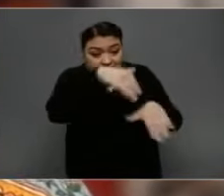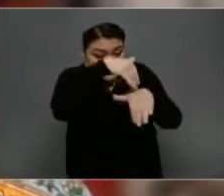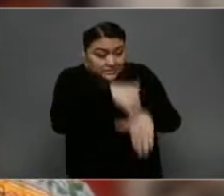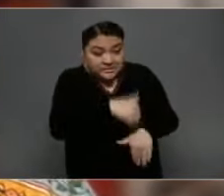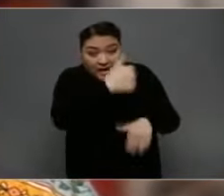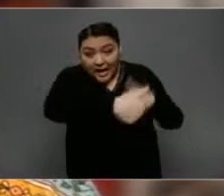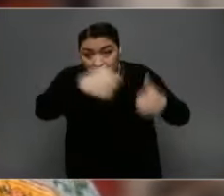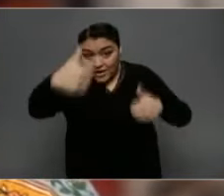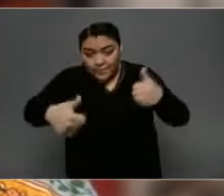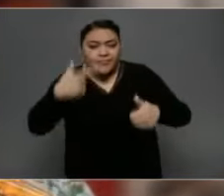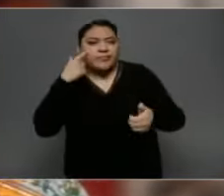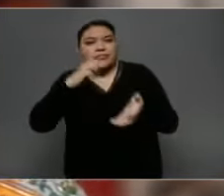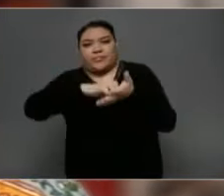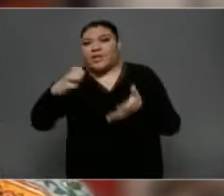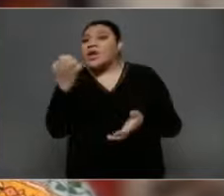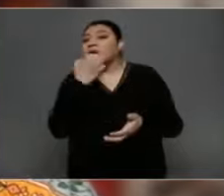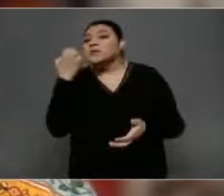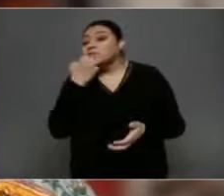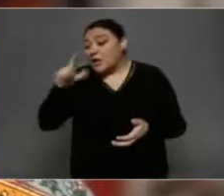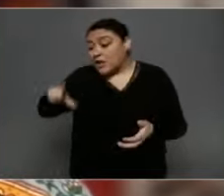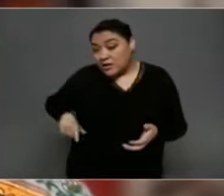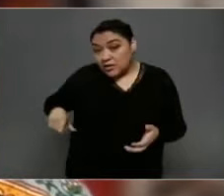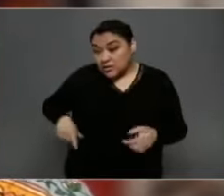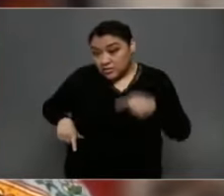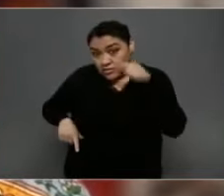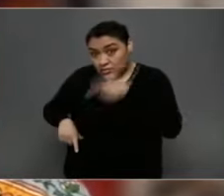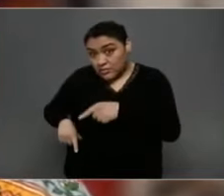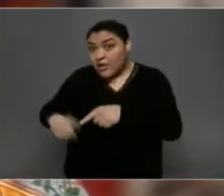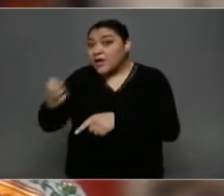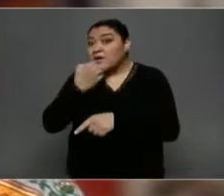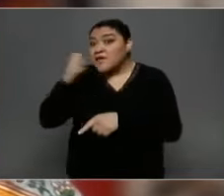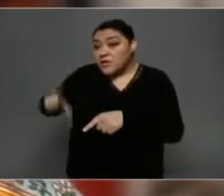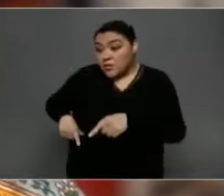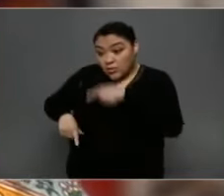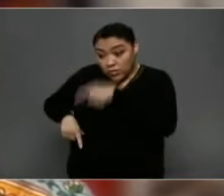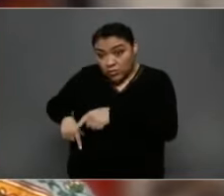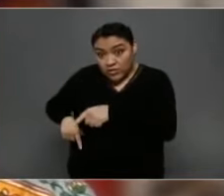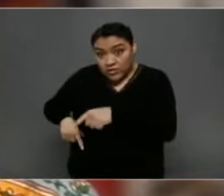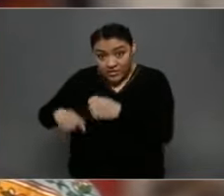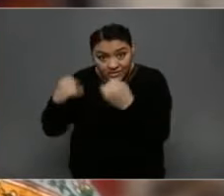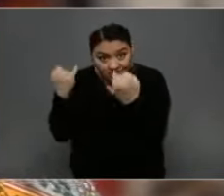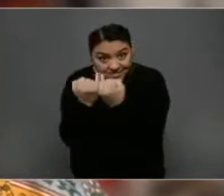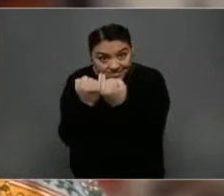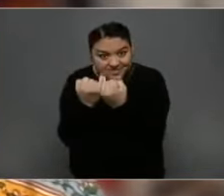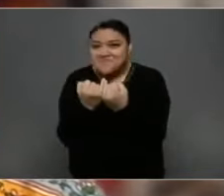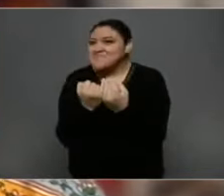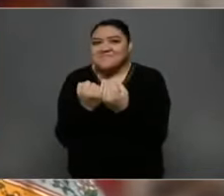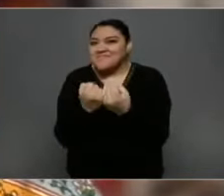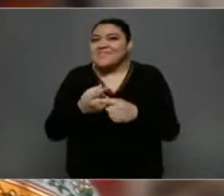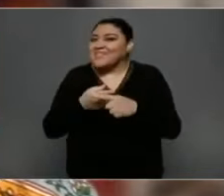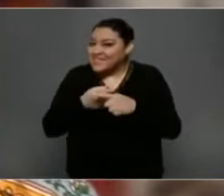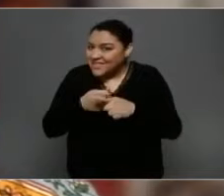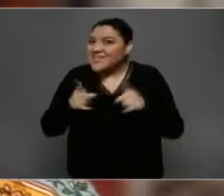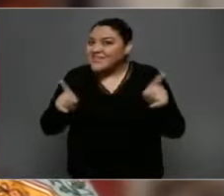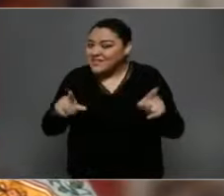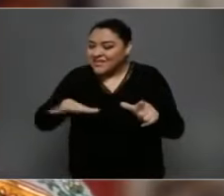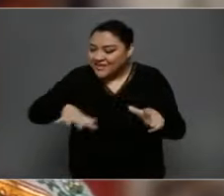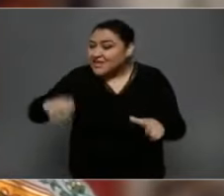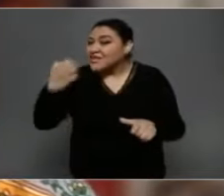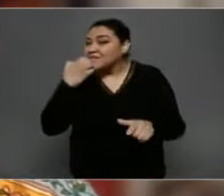chicos y chicas de las escuelas públicas no están haciendo todo esto ellos tienen otra otro